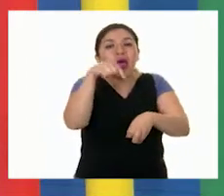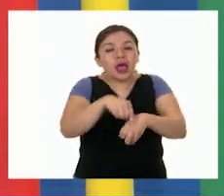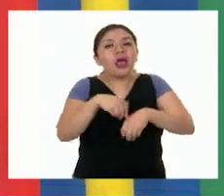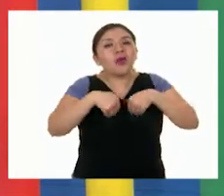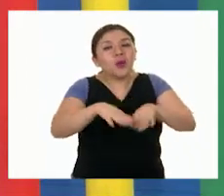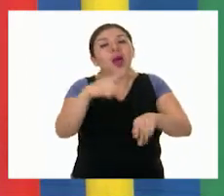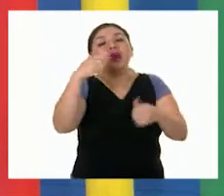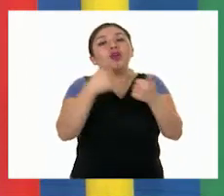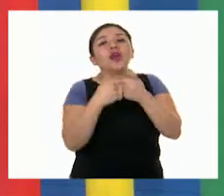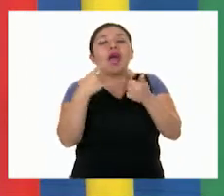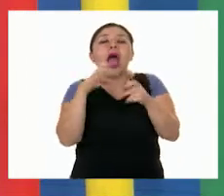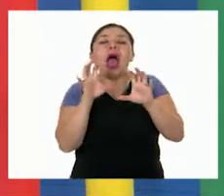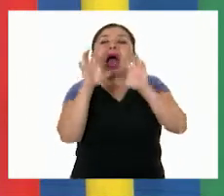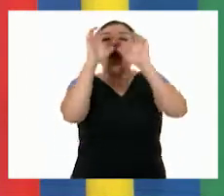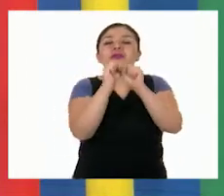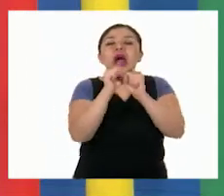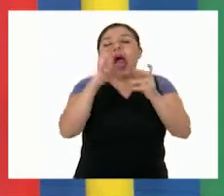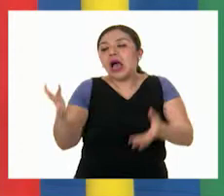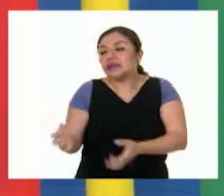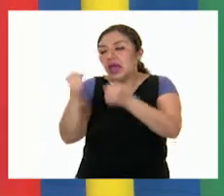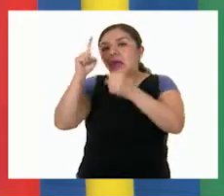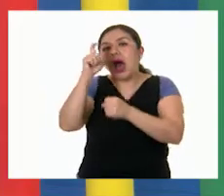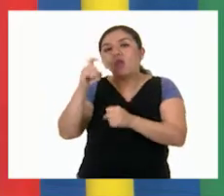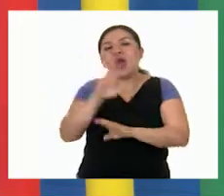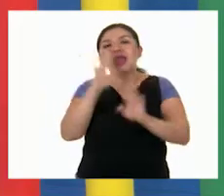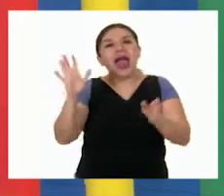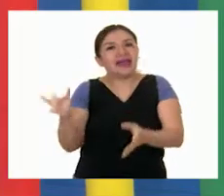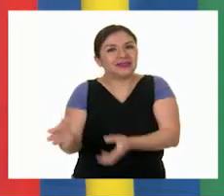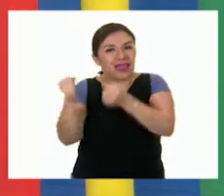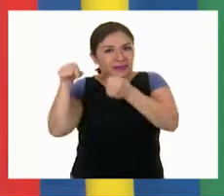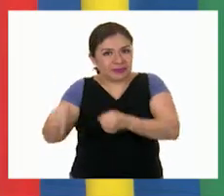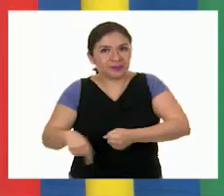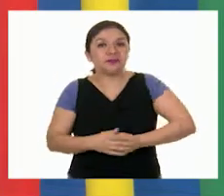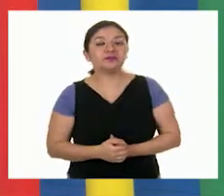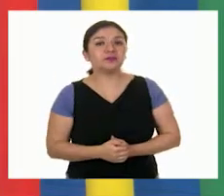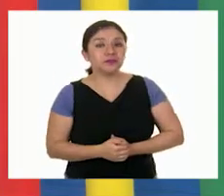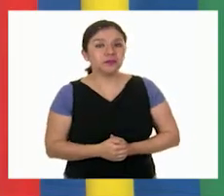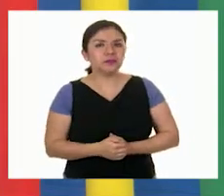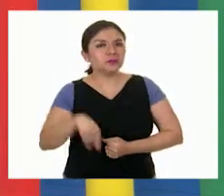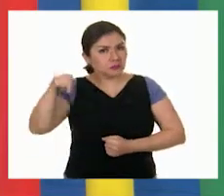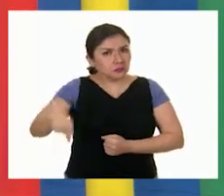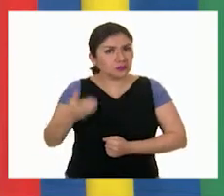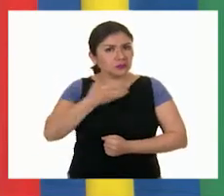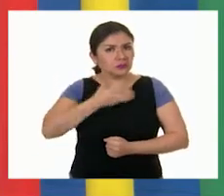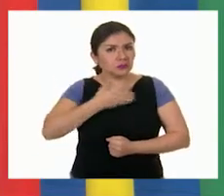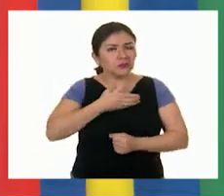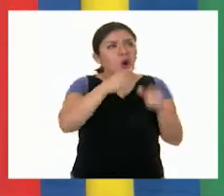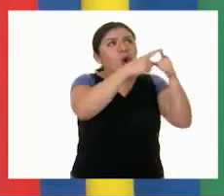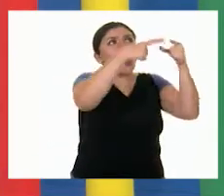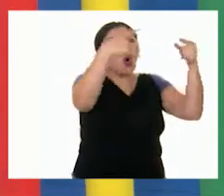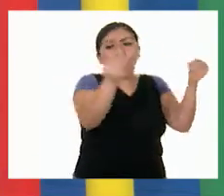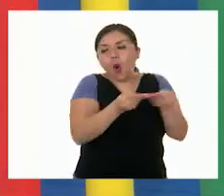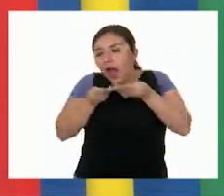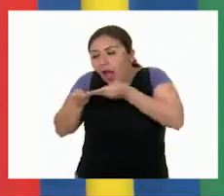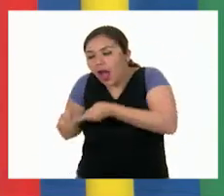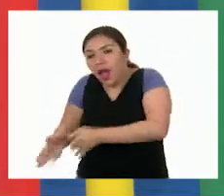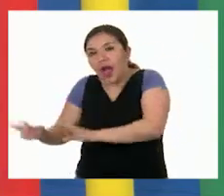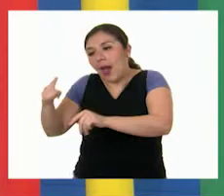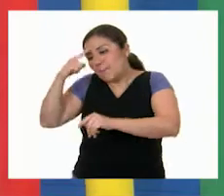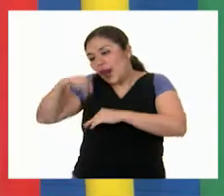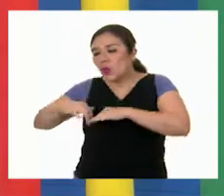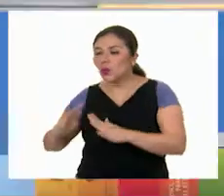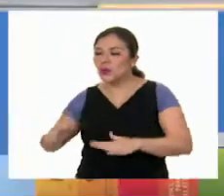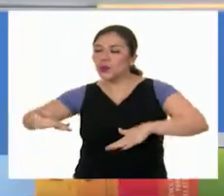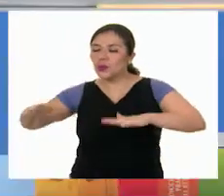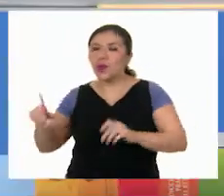la avispa se agarra y ya la saca. Así es. Y acá la paloma le pone una hojita